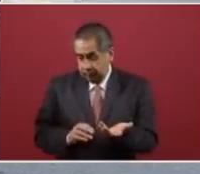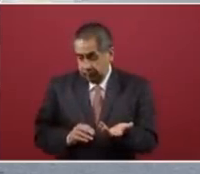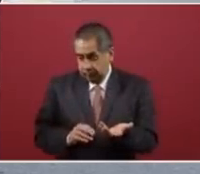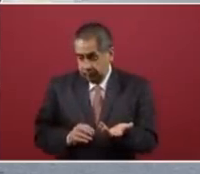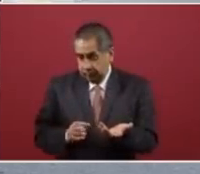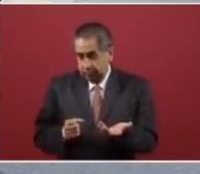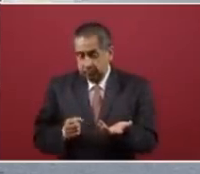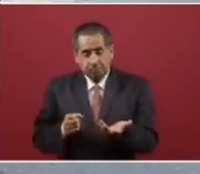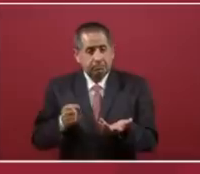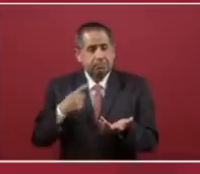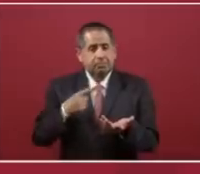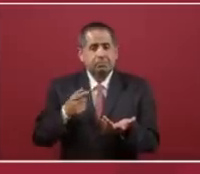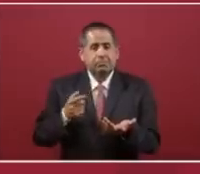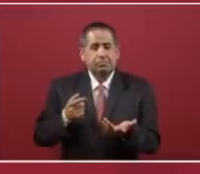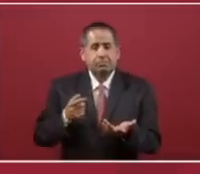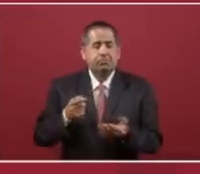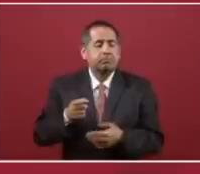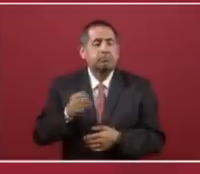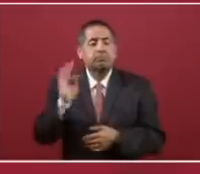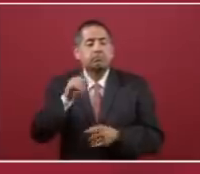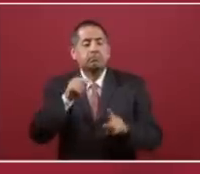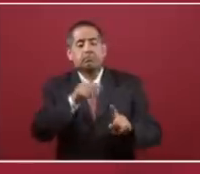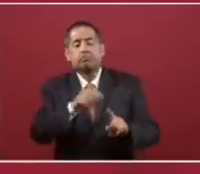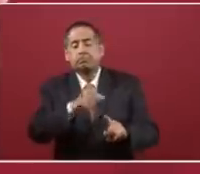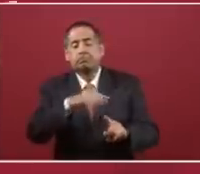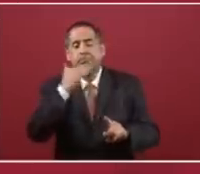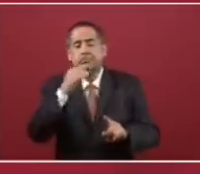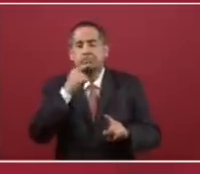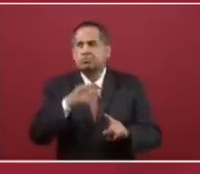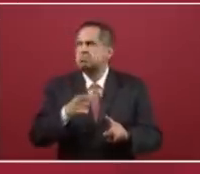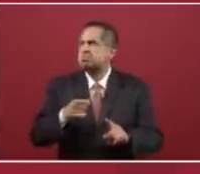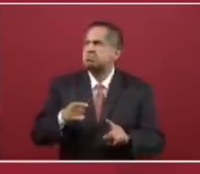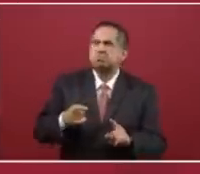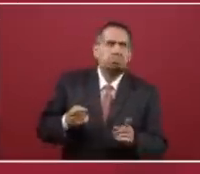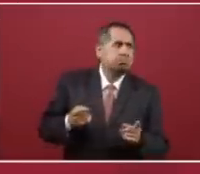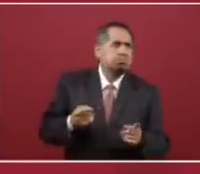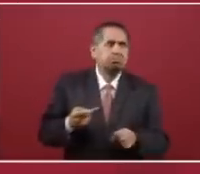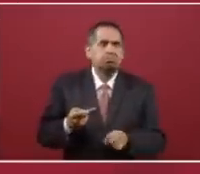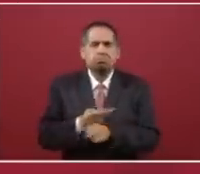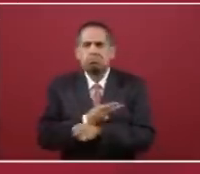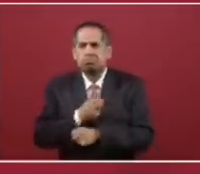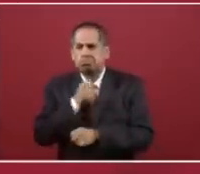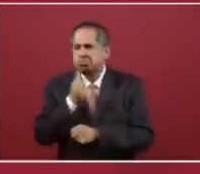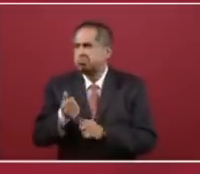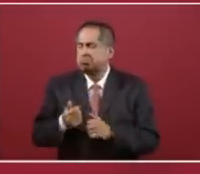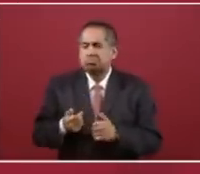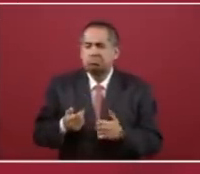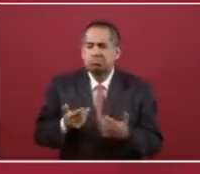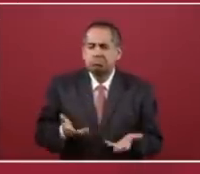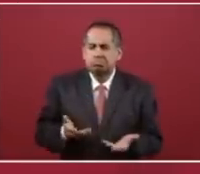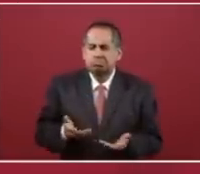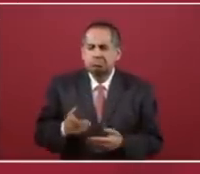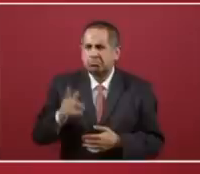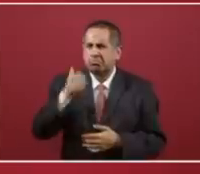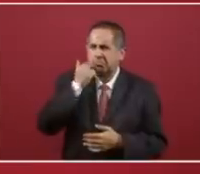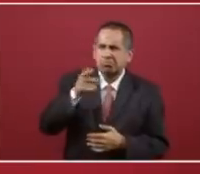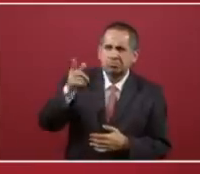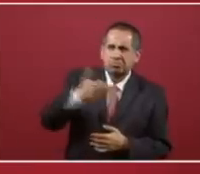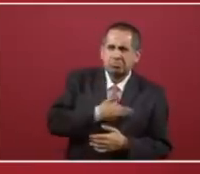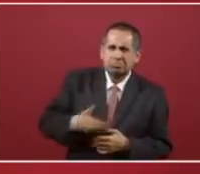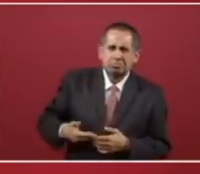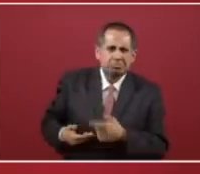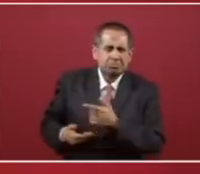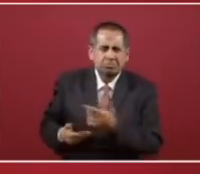se queda el funcionario el server por qué no quiso el presidente